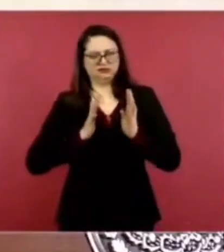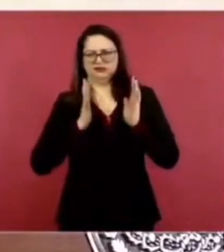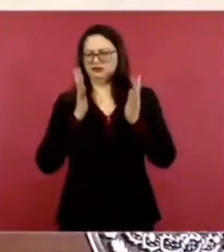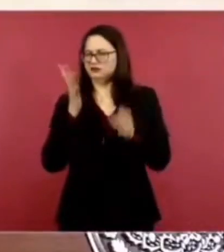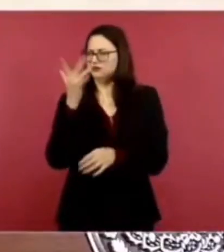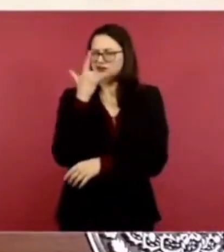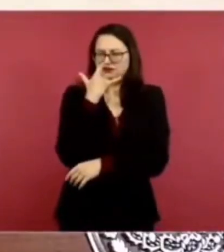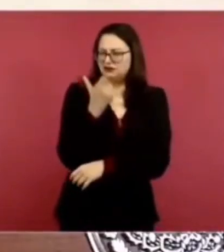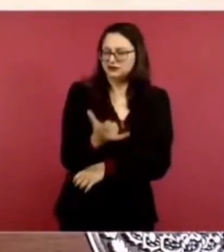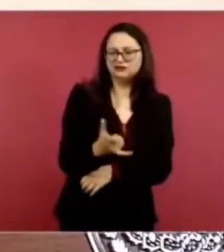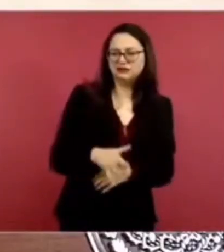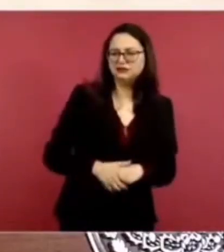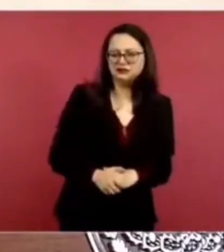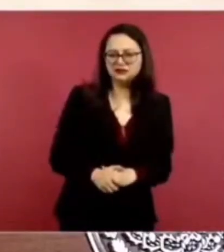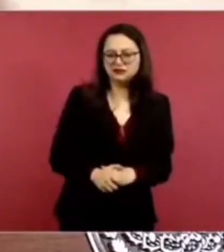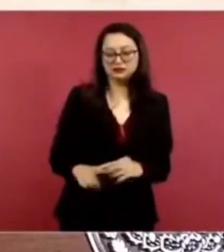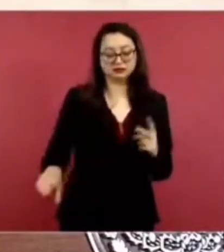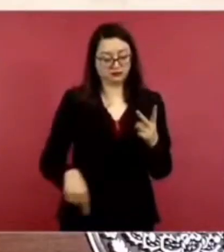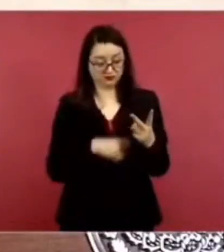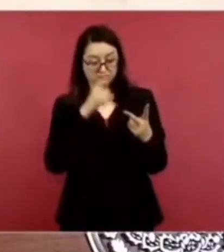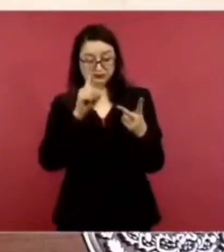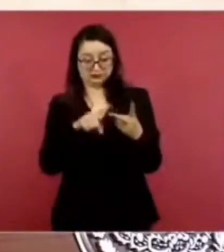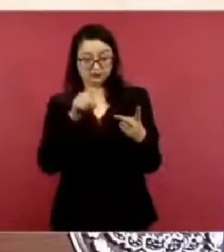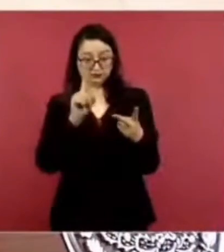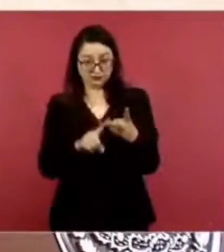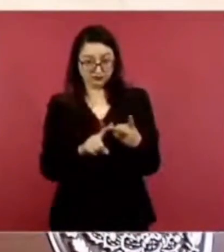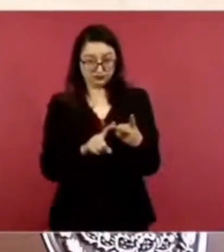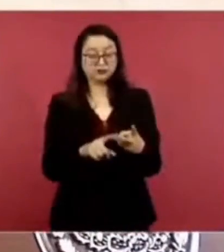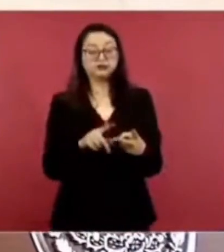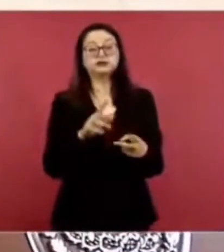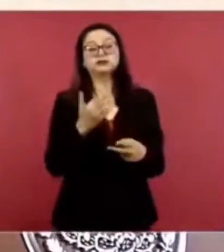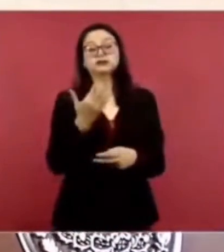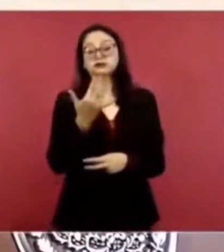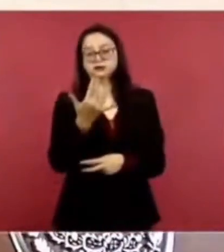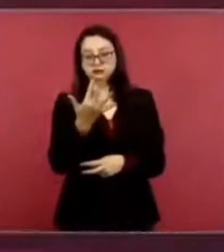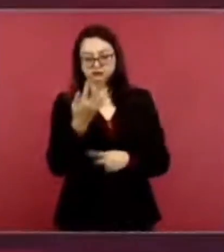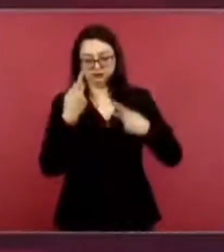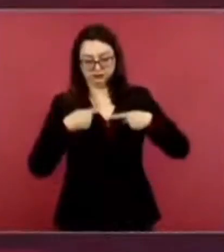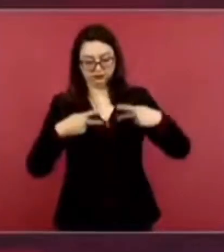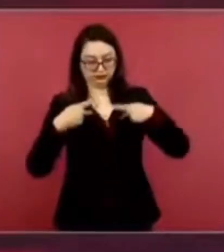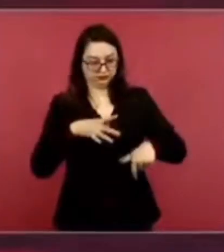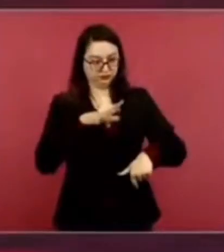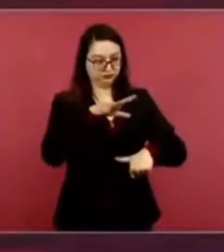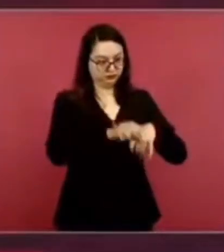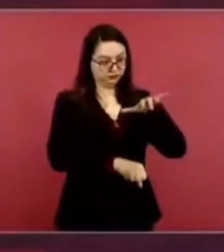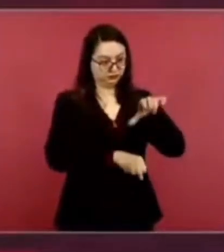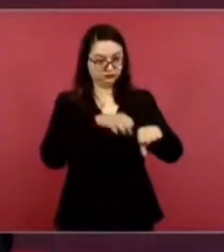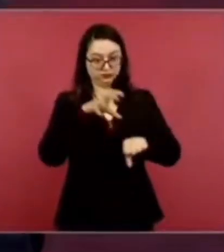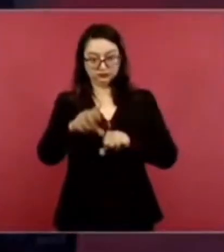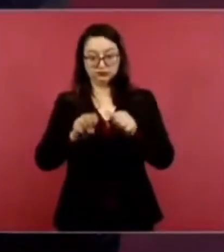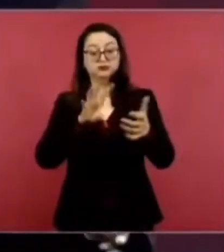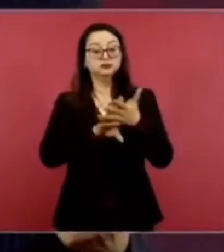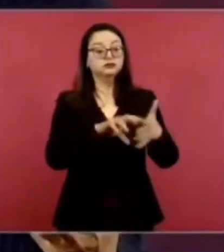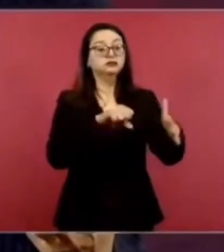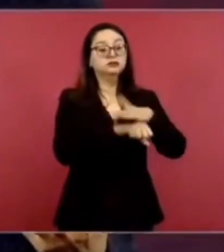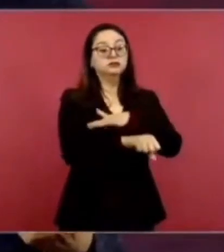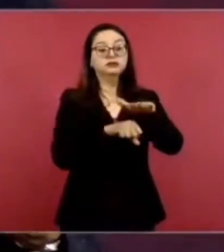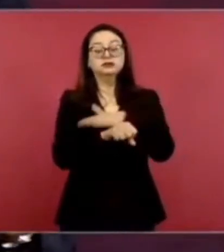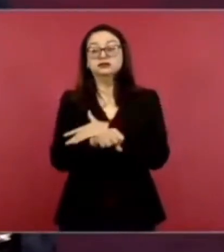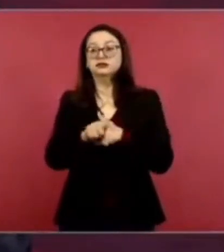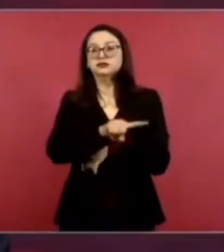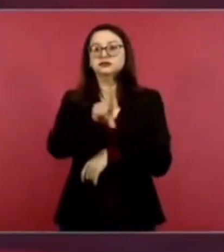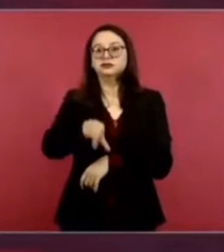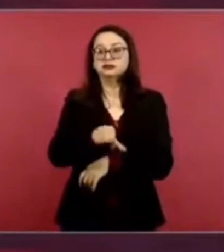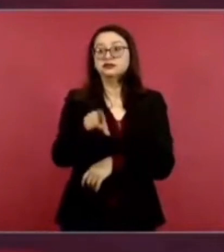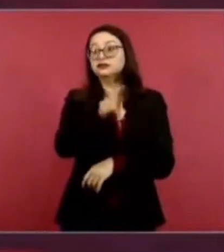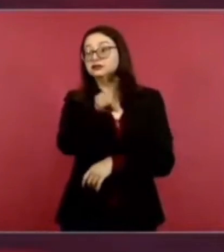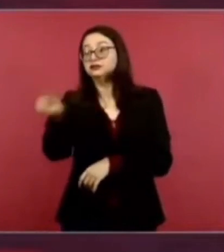50 que detienen luego se habla